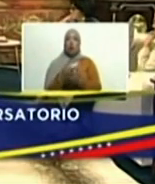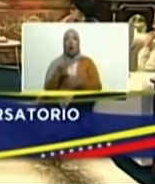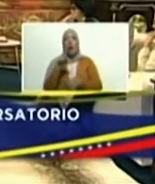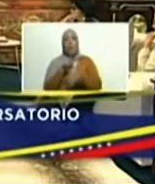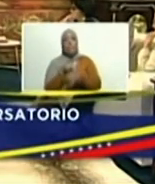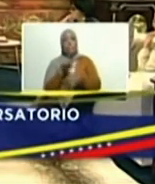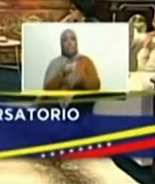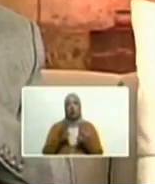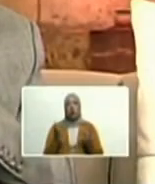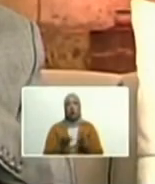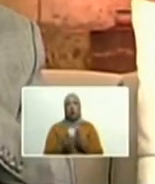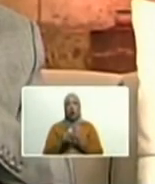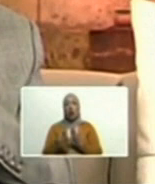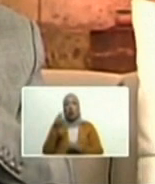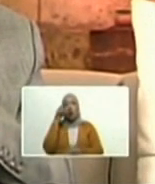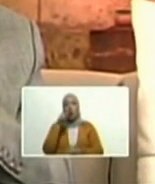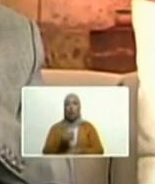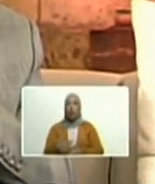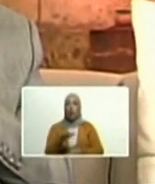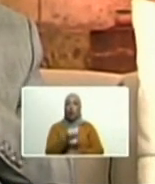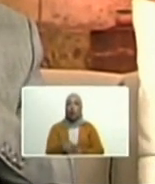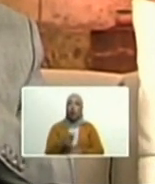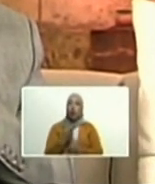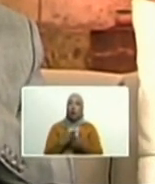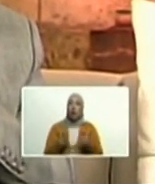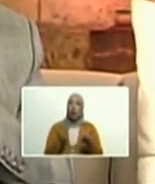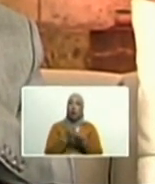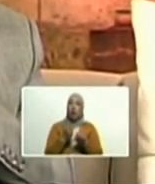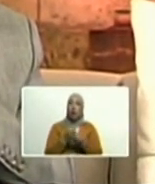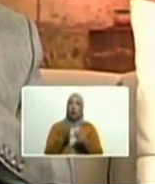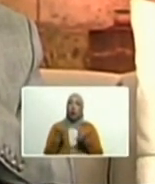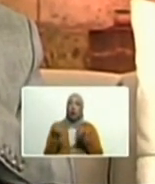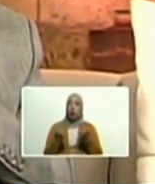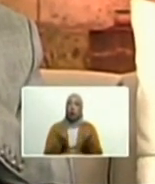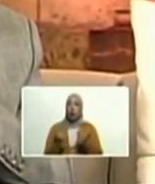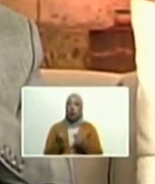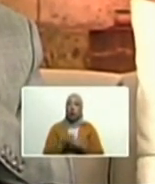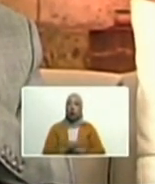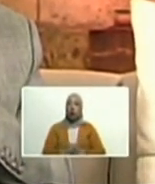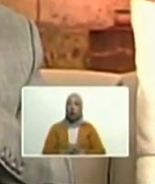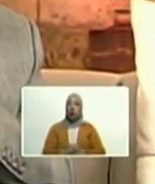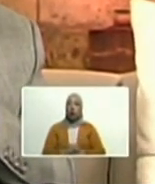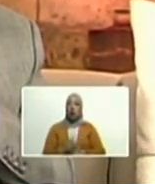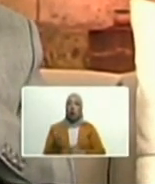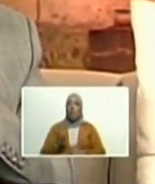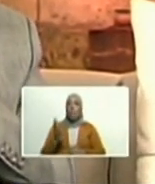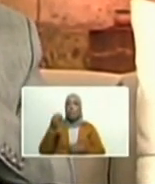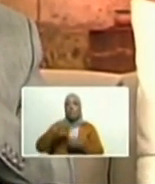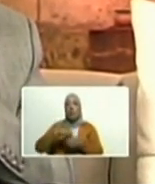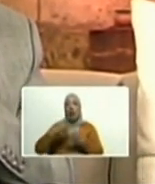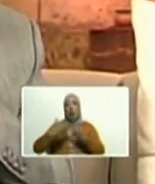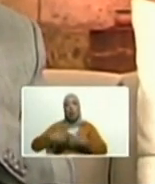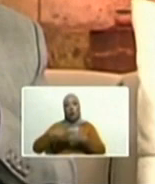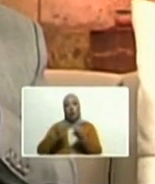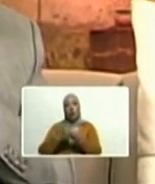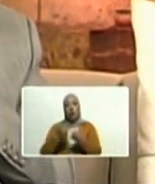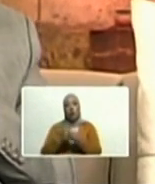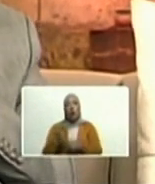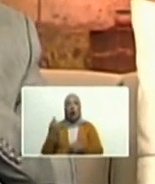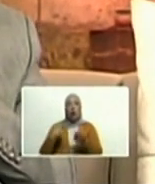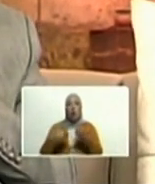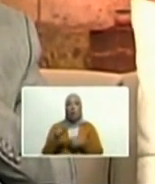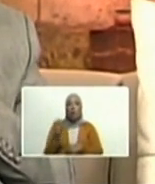en los últimos 2 años ha salido el 36% de la población migrante que se encuentra fuera de Venezuela,